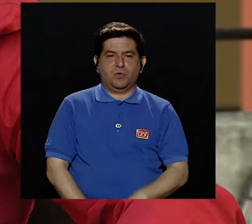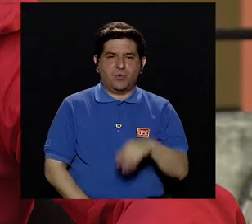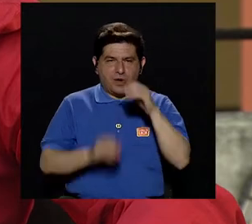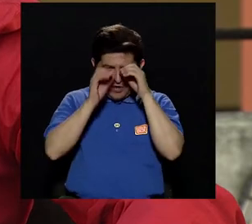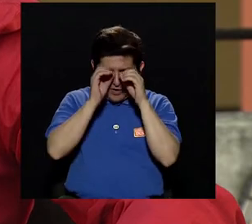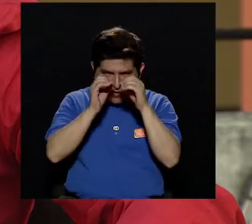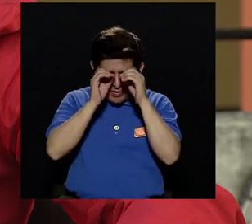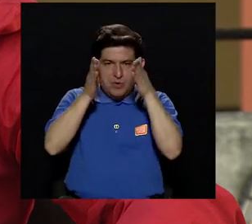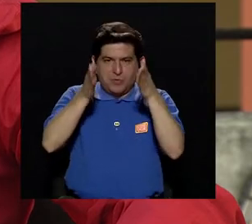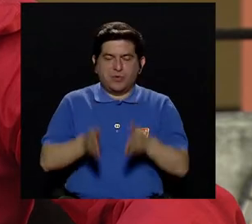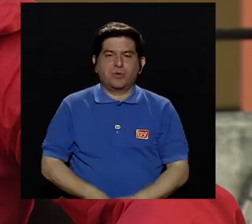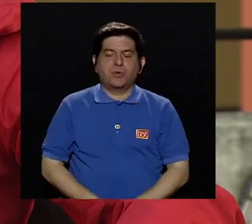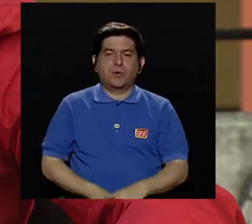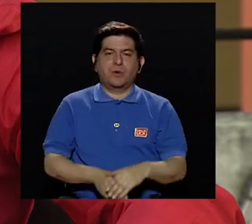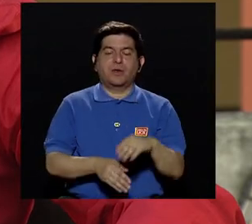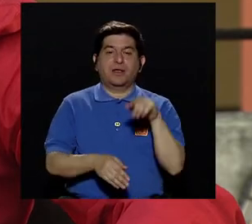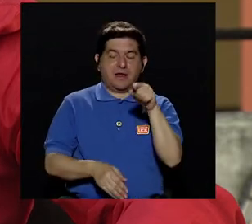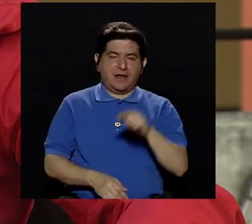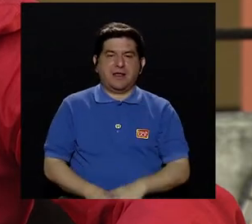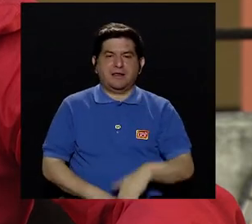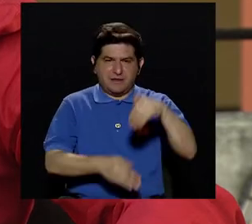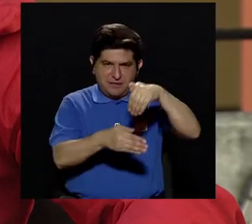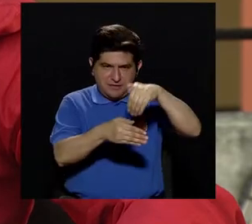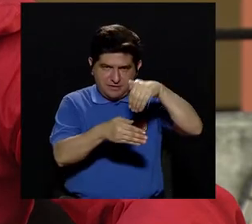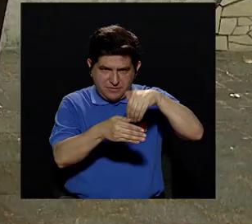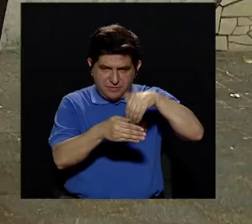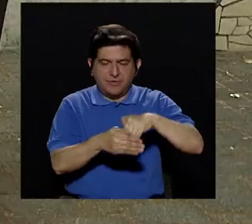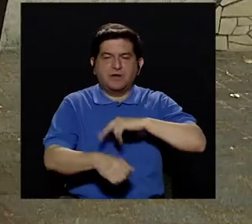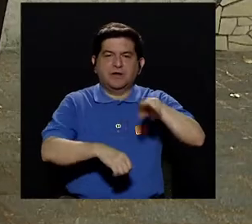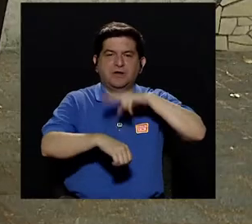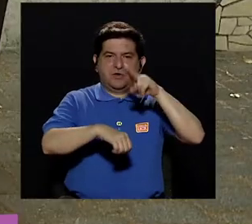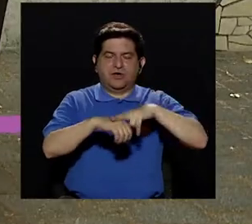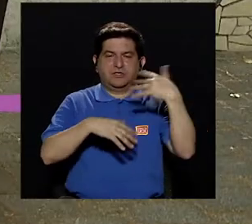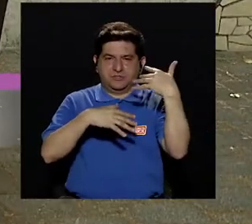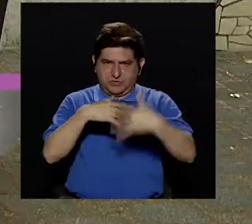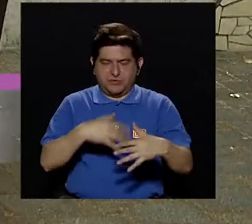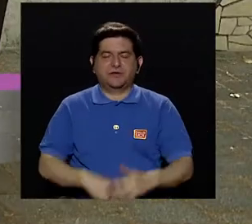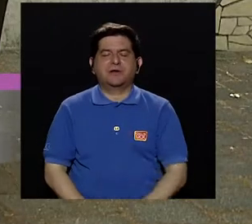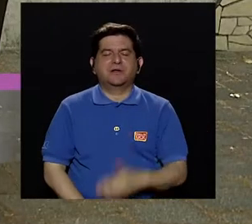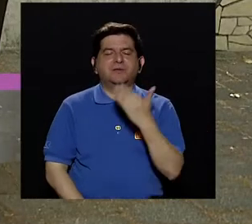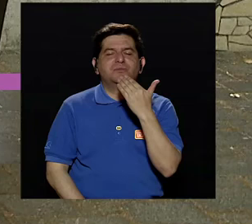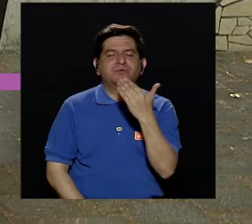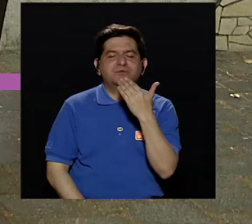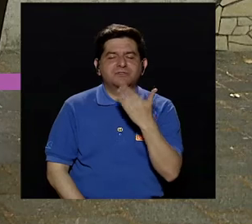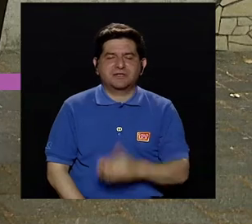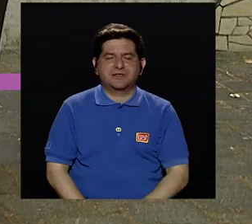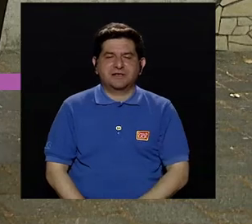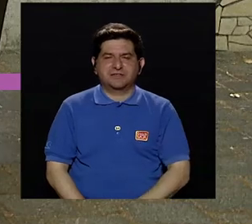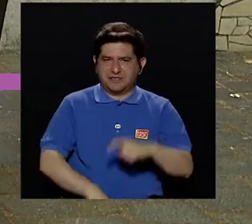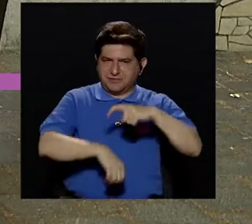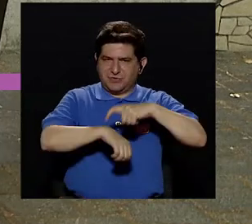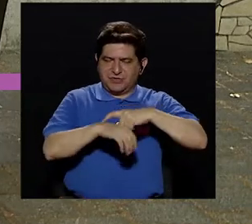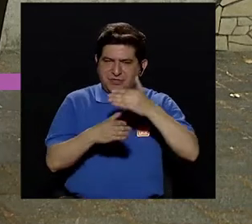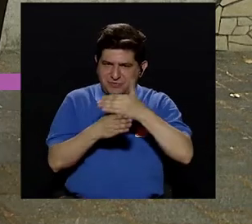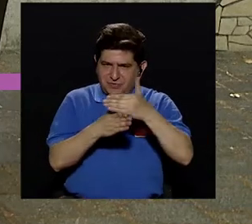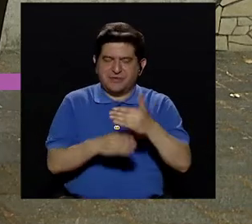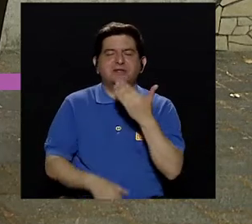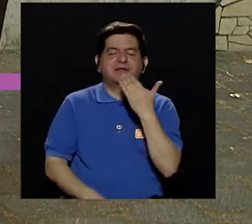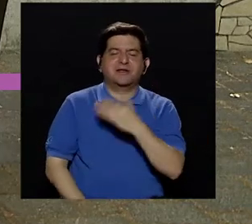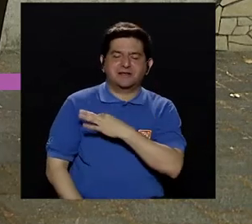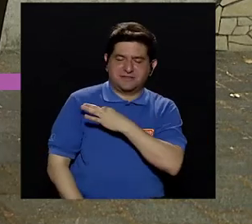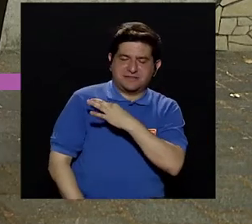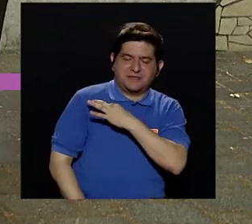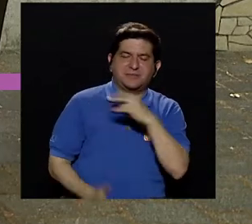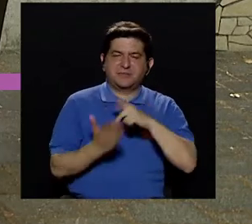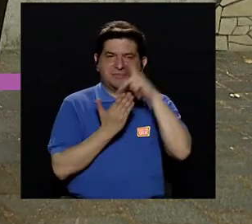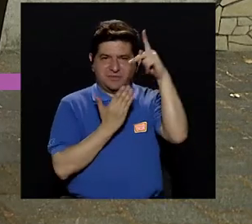microbiólogo del Banco Nacional de Sangre. Doctor, muchísimas gracias por sacar un ratito para compartir con nosotros. No, muchas gracias a ustedes por la